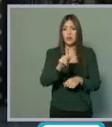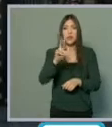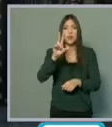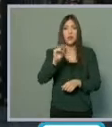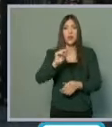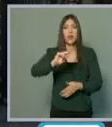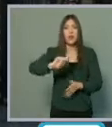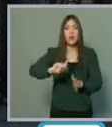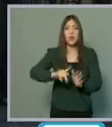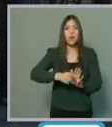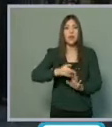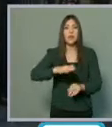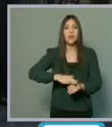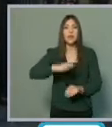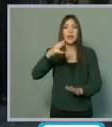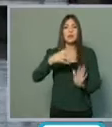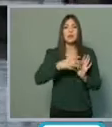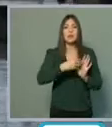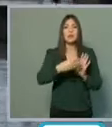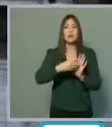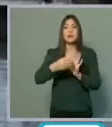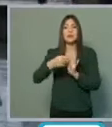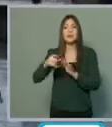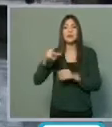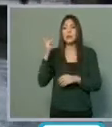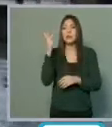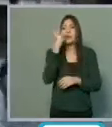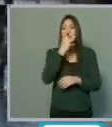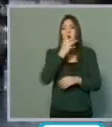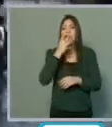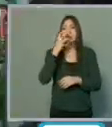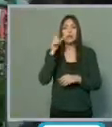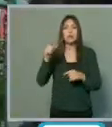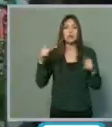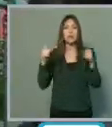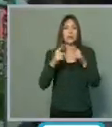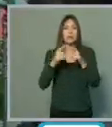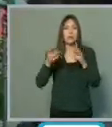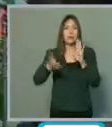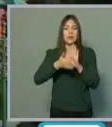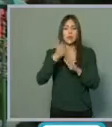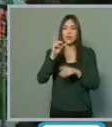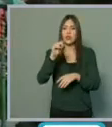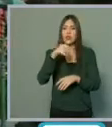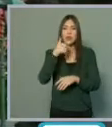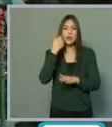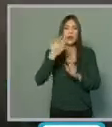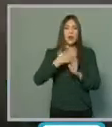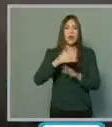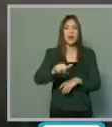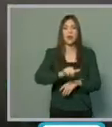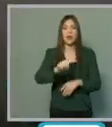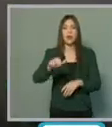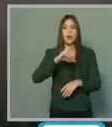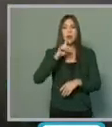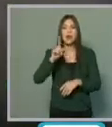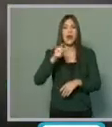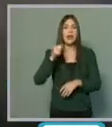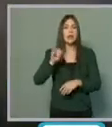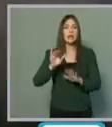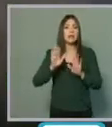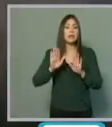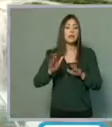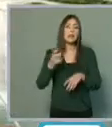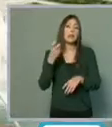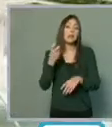repiten la belleza de este templo, o todavía no construyen mejor, no Sí, sé claro. qué templo. Esa